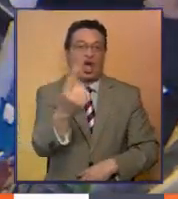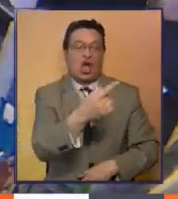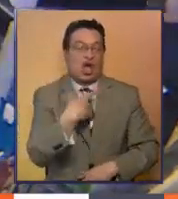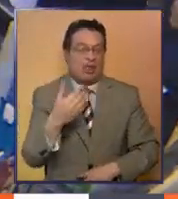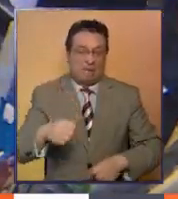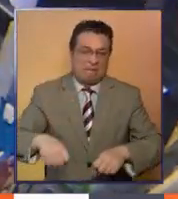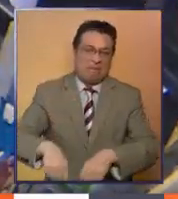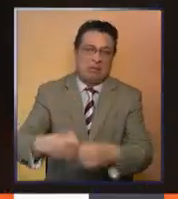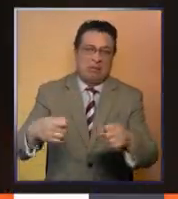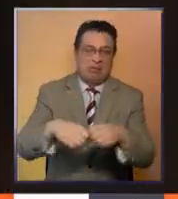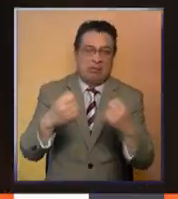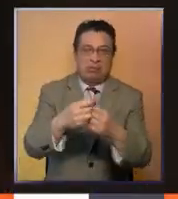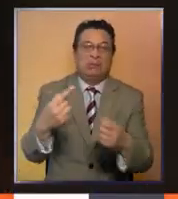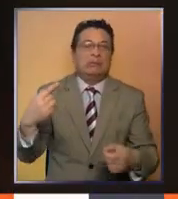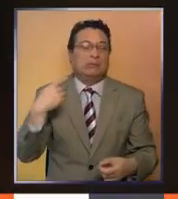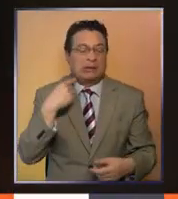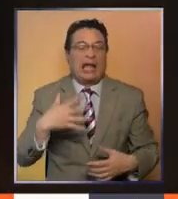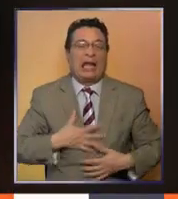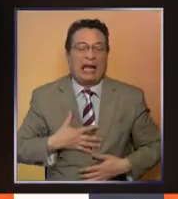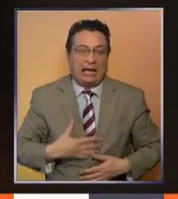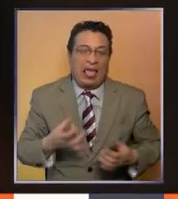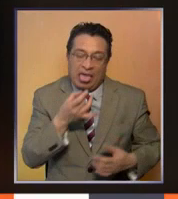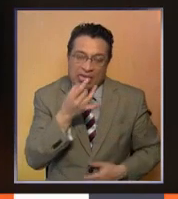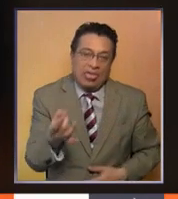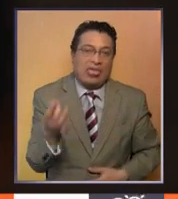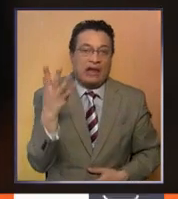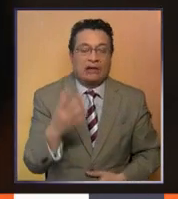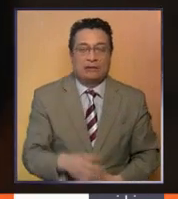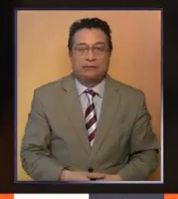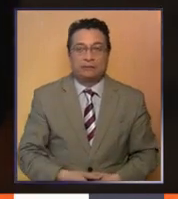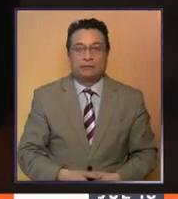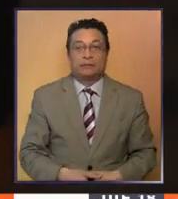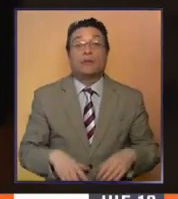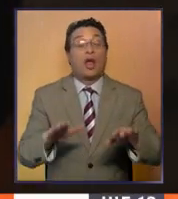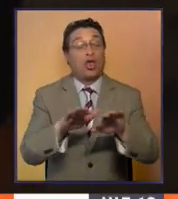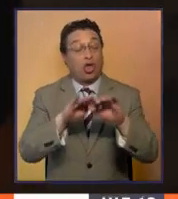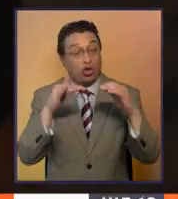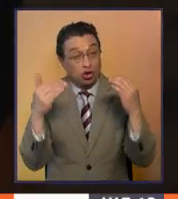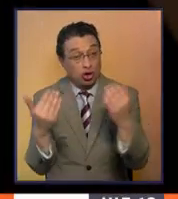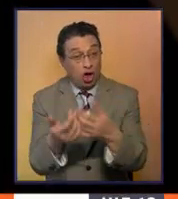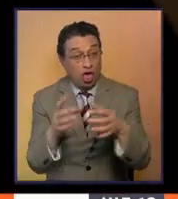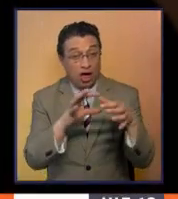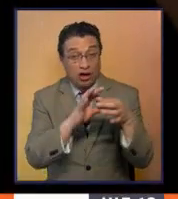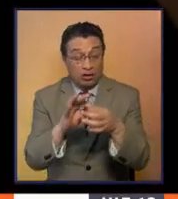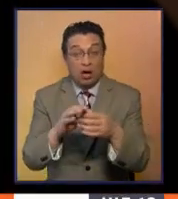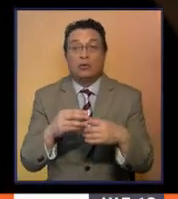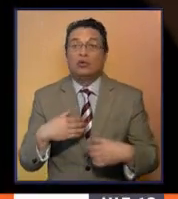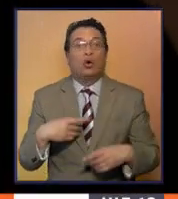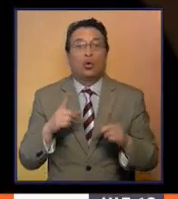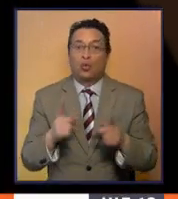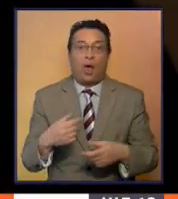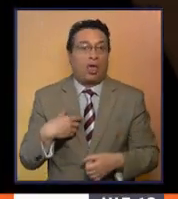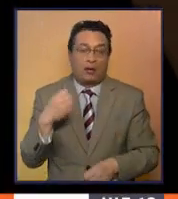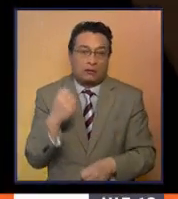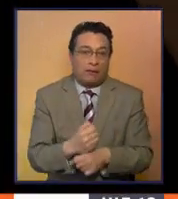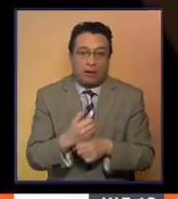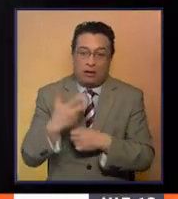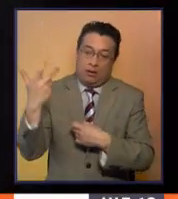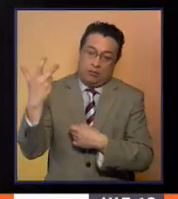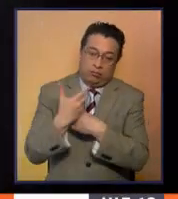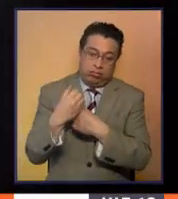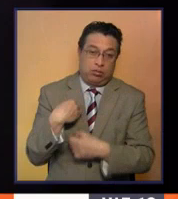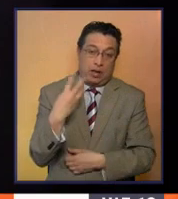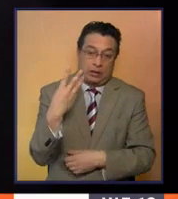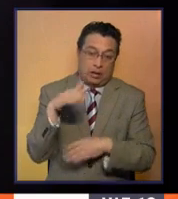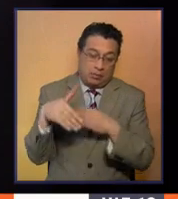tenían que trabajar ahí después de todo eso nosotros seguimos trabajando si no asaltan a las 3 de la